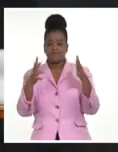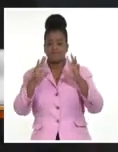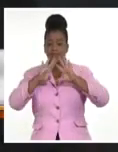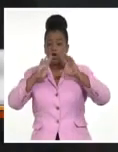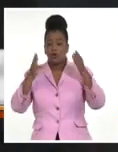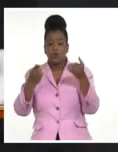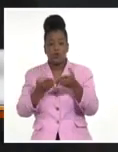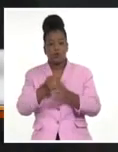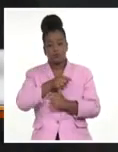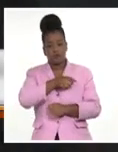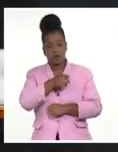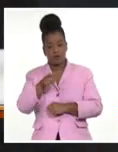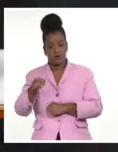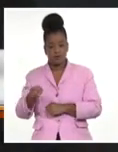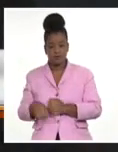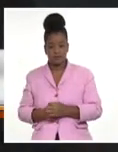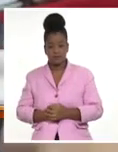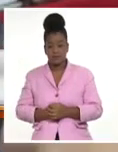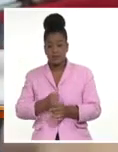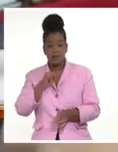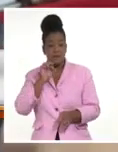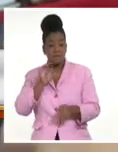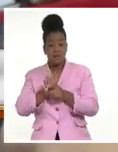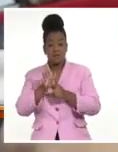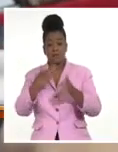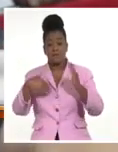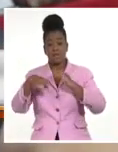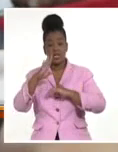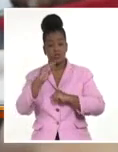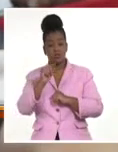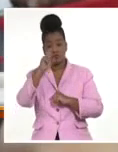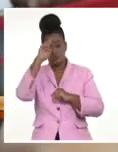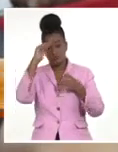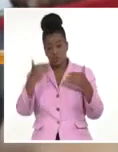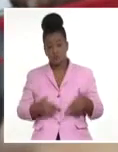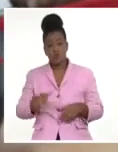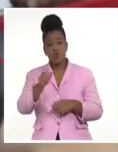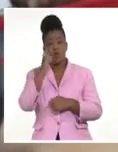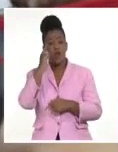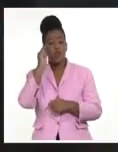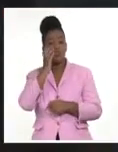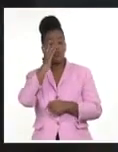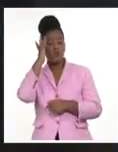ustedes, empezando por el ministro y por Durán, que han sido la cara.